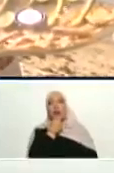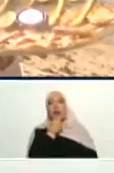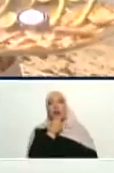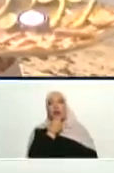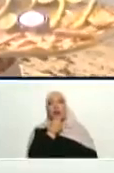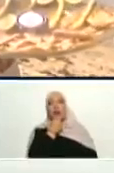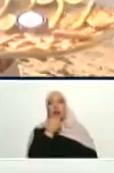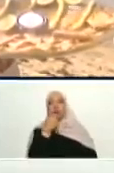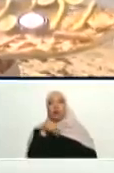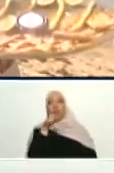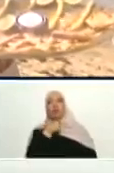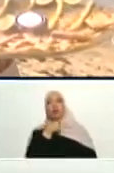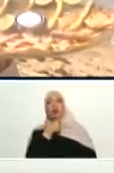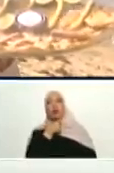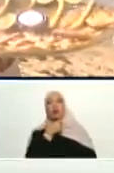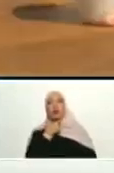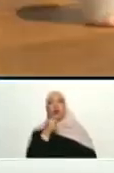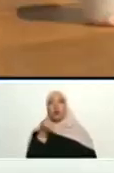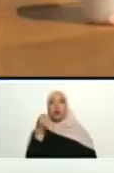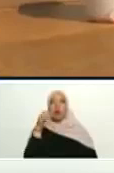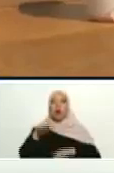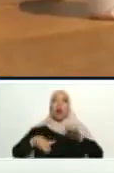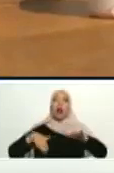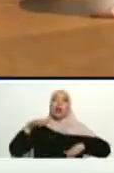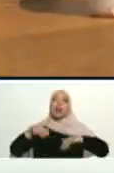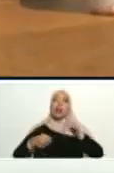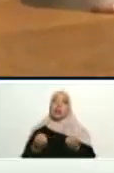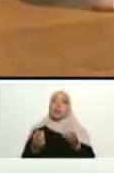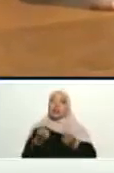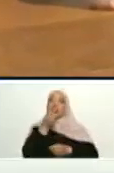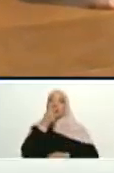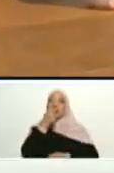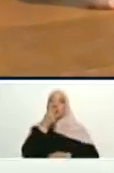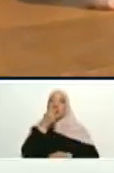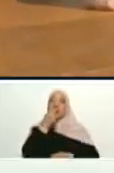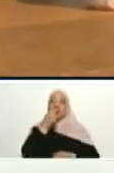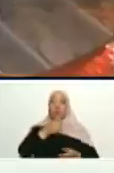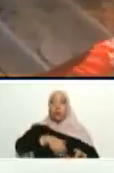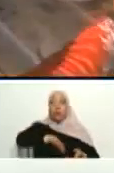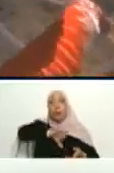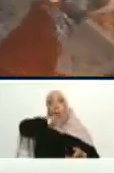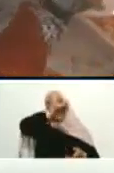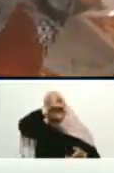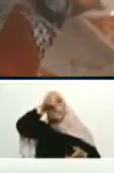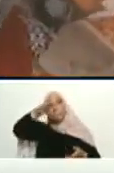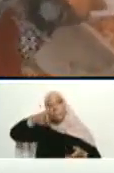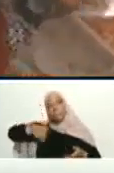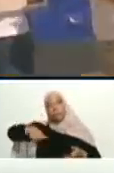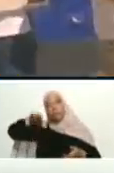¿Y los destinos de selva? ¿La Gran Sabana? ¿Los tepuyes? ¿Canaima?